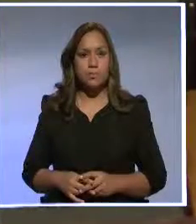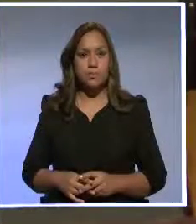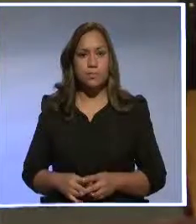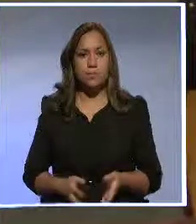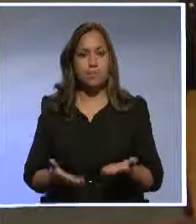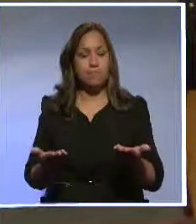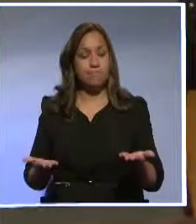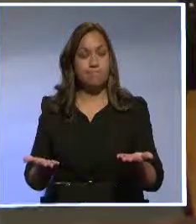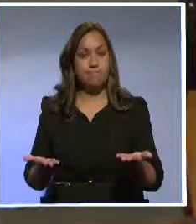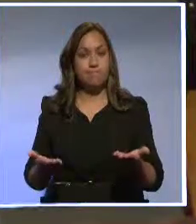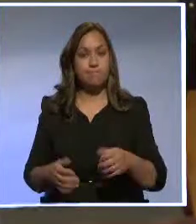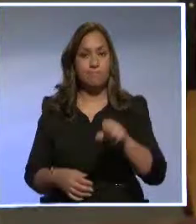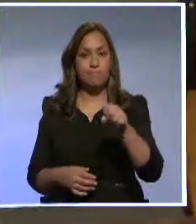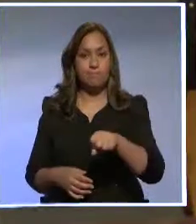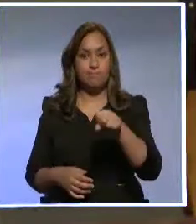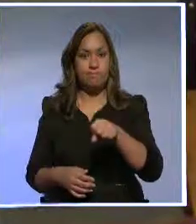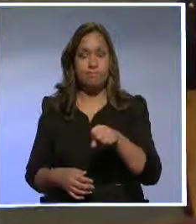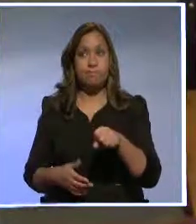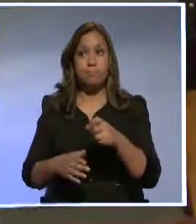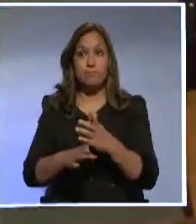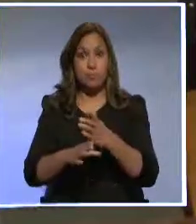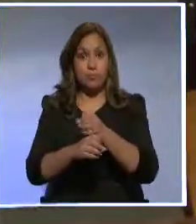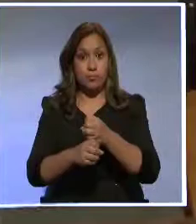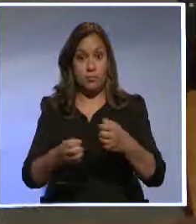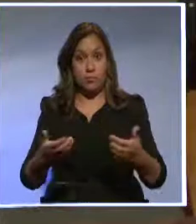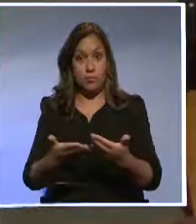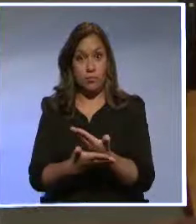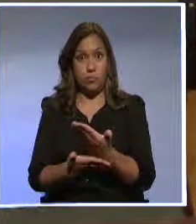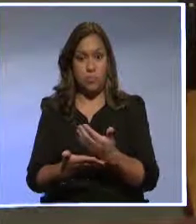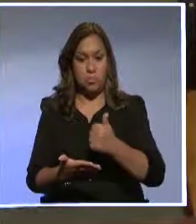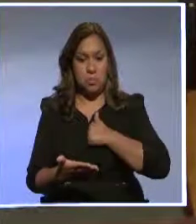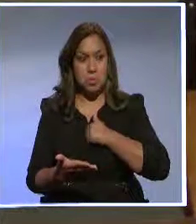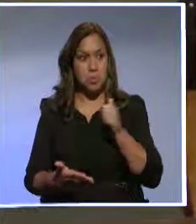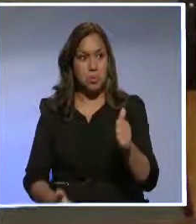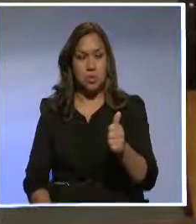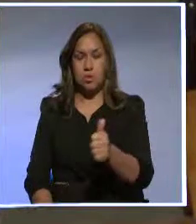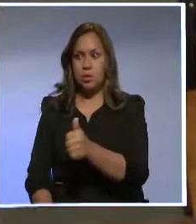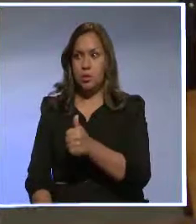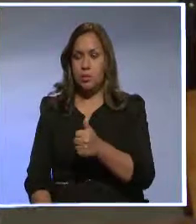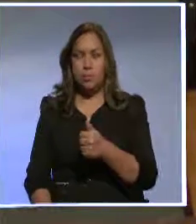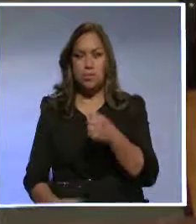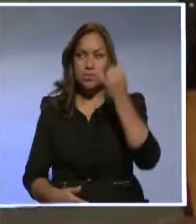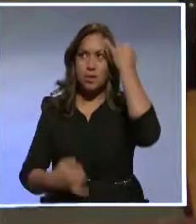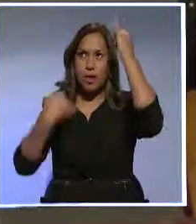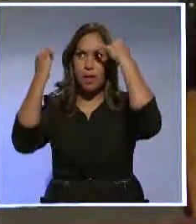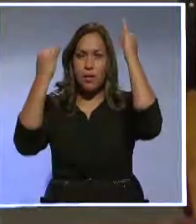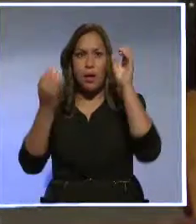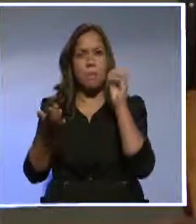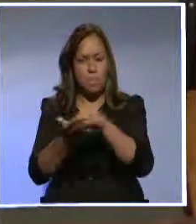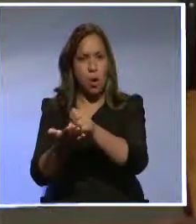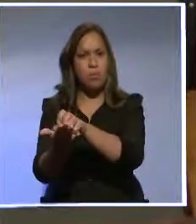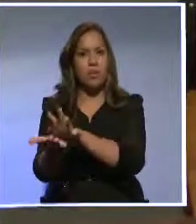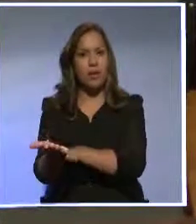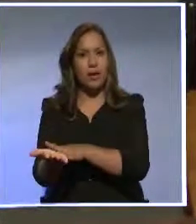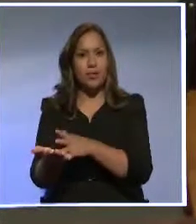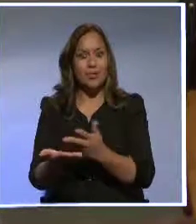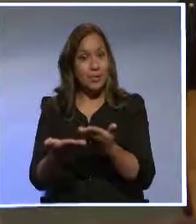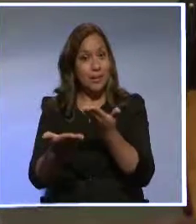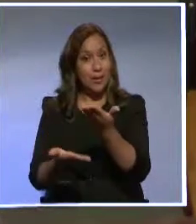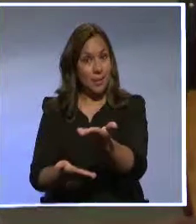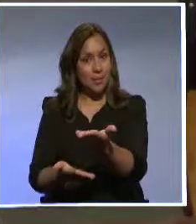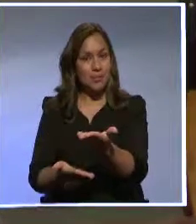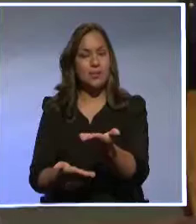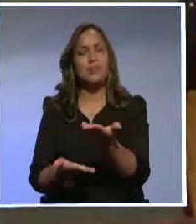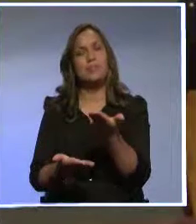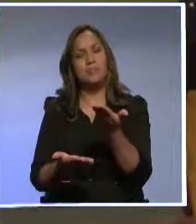generar la posibilidad de crear por nosotros mismos y que el conocimiento esté a disposición de la gente es parte de los